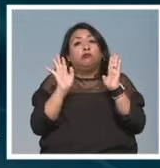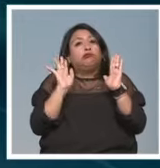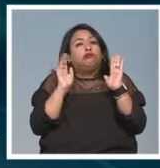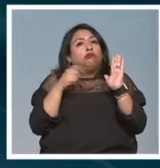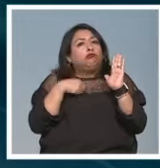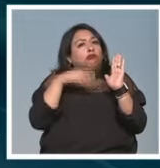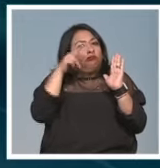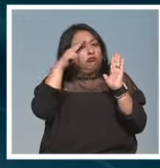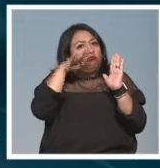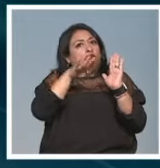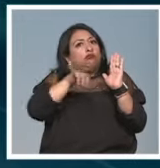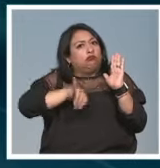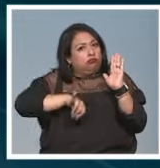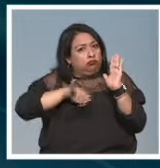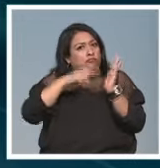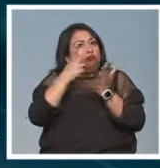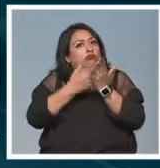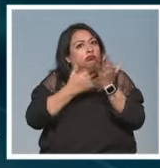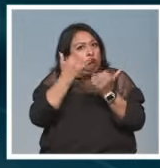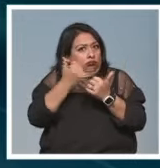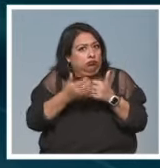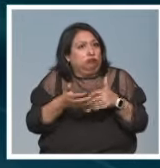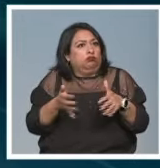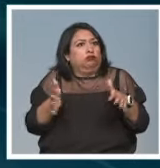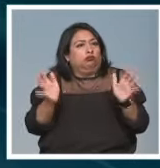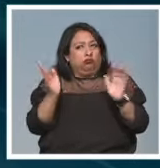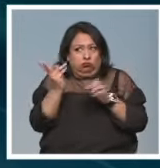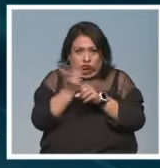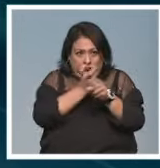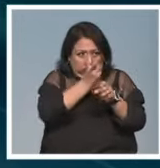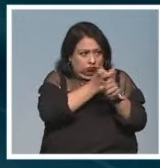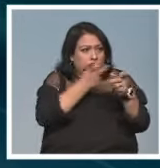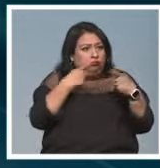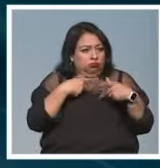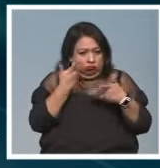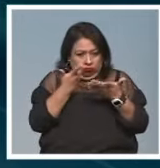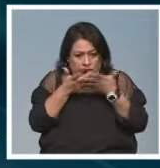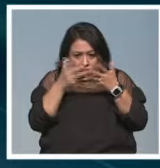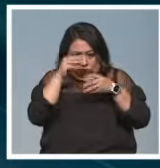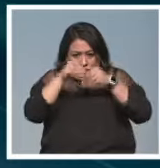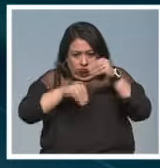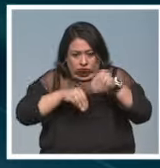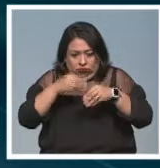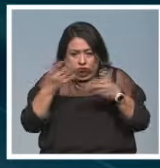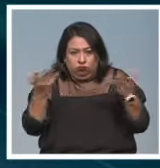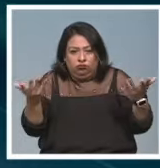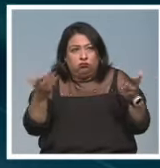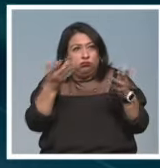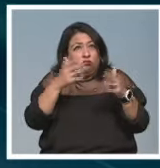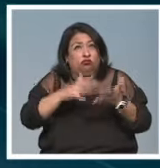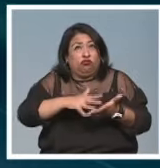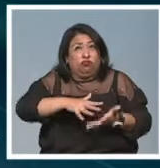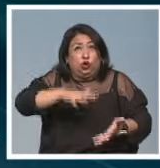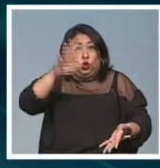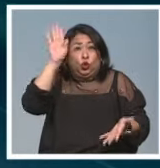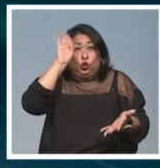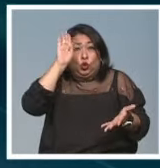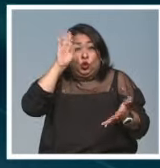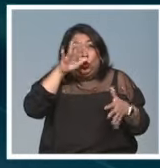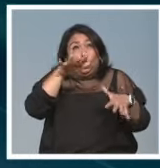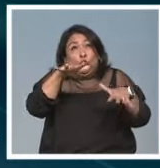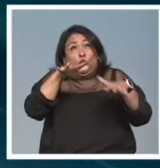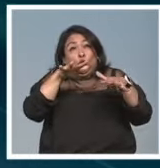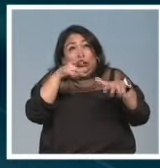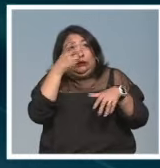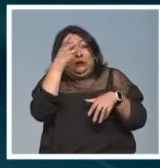me pareció muy interesante su proyecto de invitar a la gente a construir una estructura tan grande, tan imponente